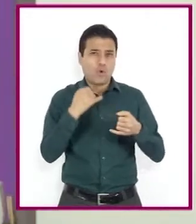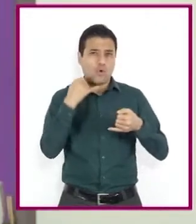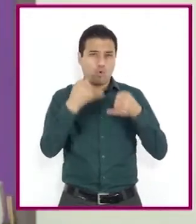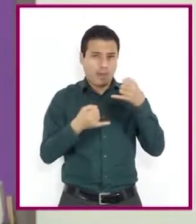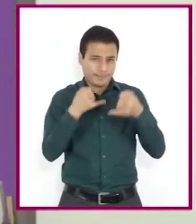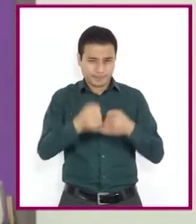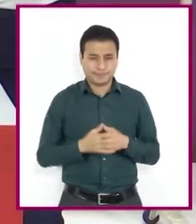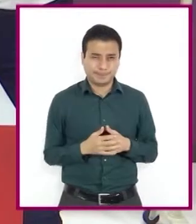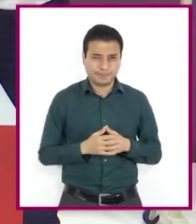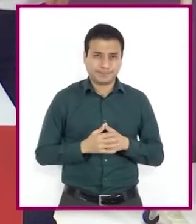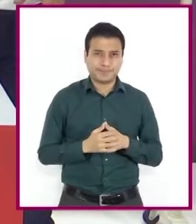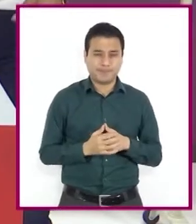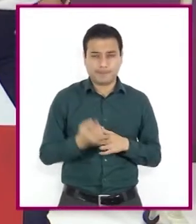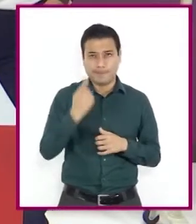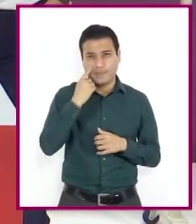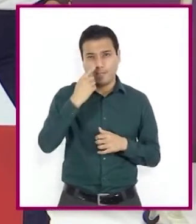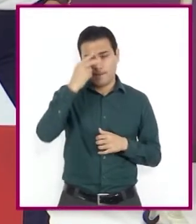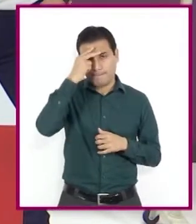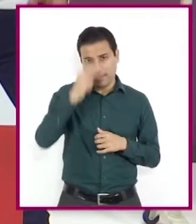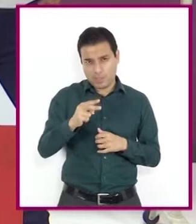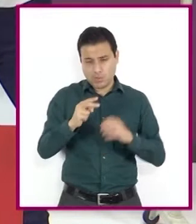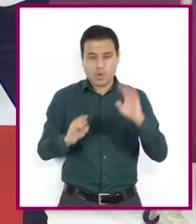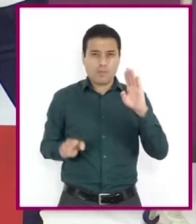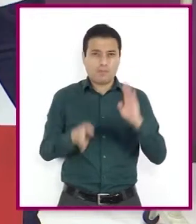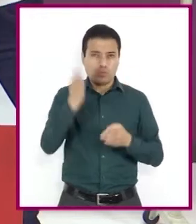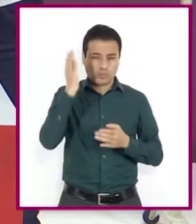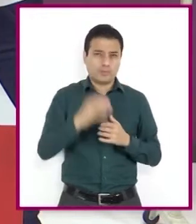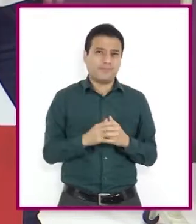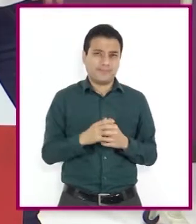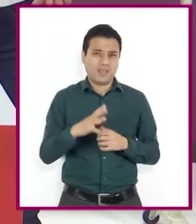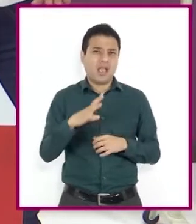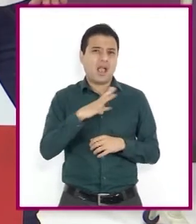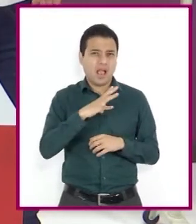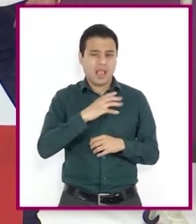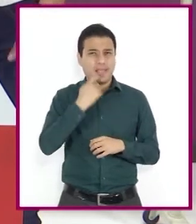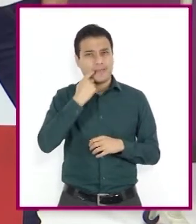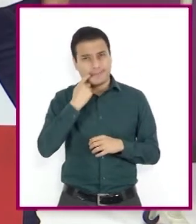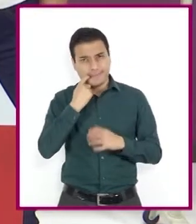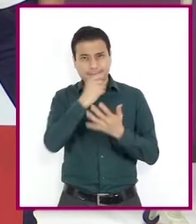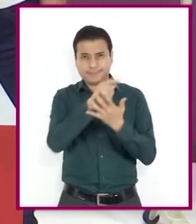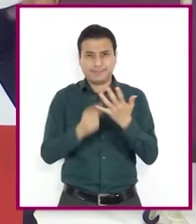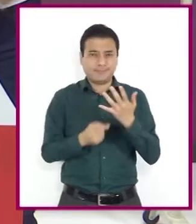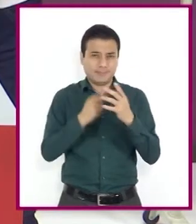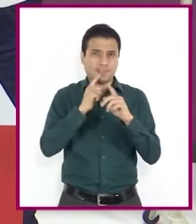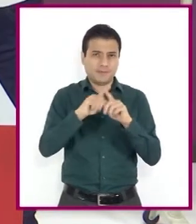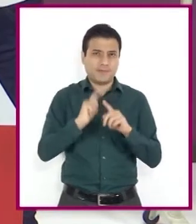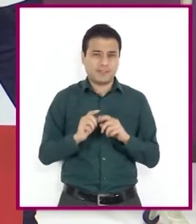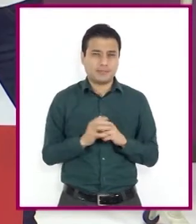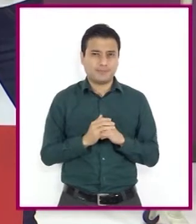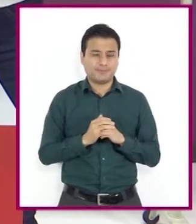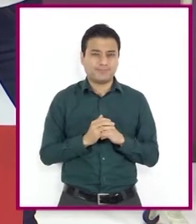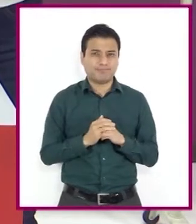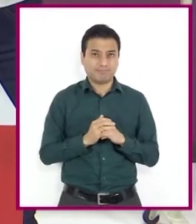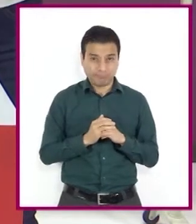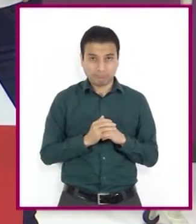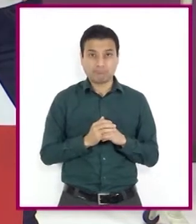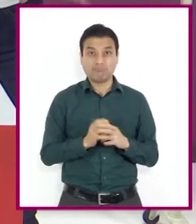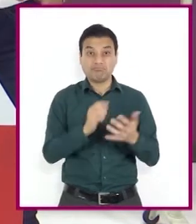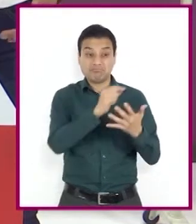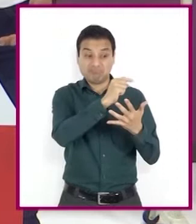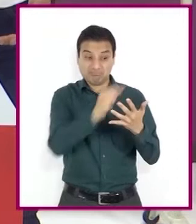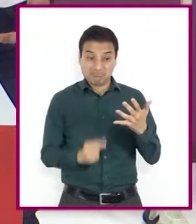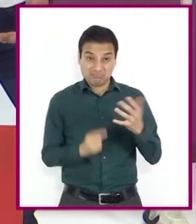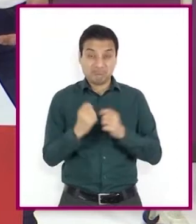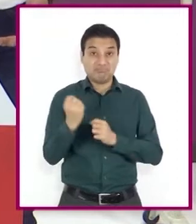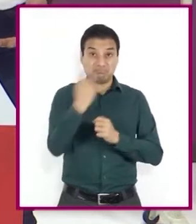crucigrama. En México y a nivel mundial se conocen distintas sustancias adictivas, de las cuales, aunque algunos son sustancias